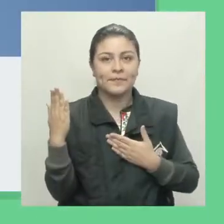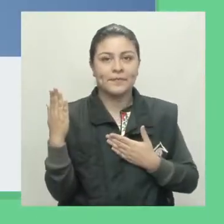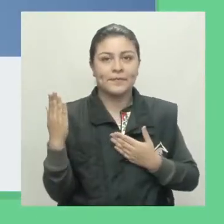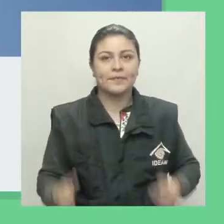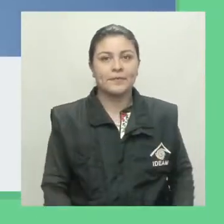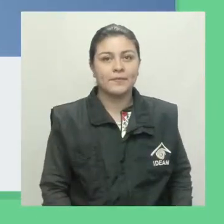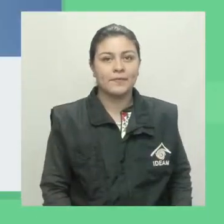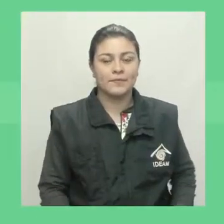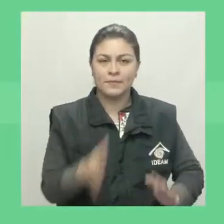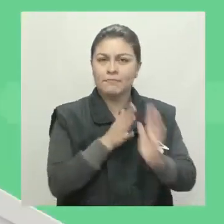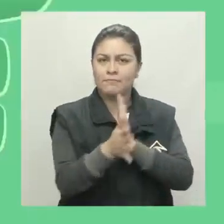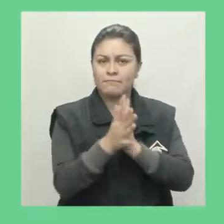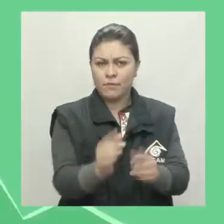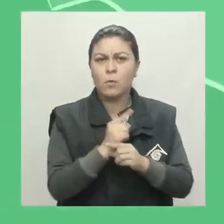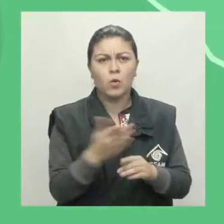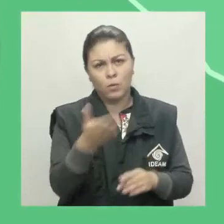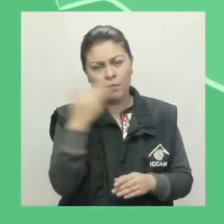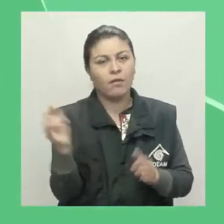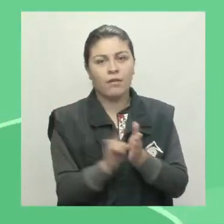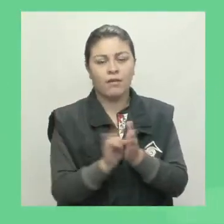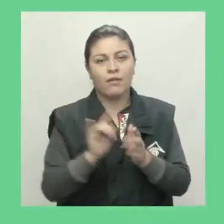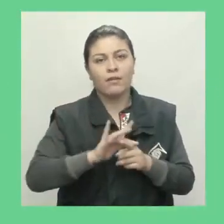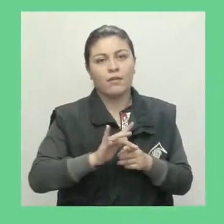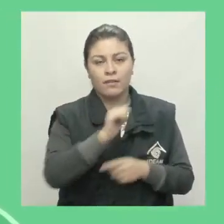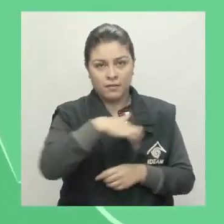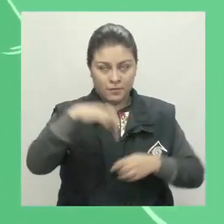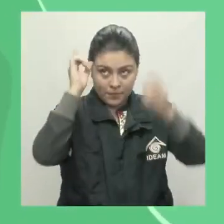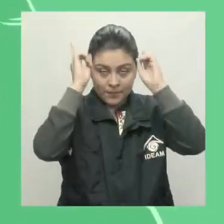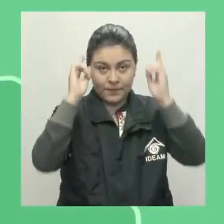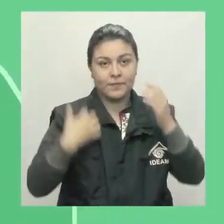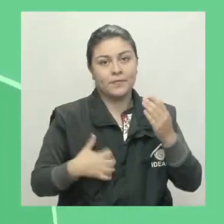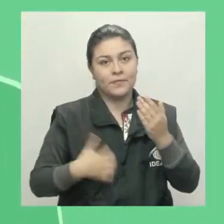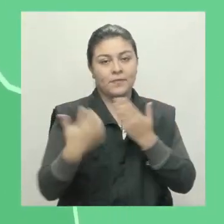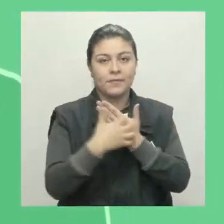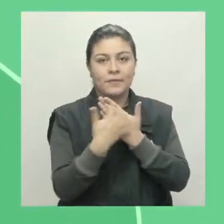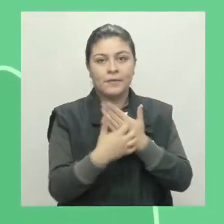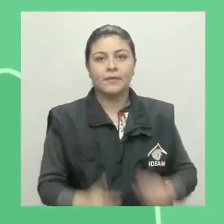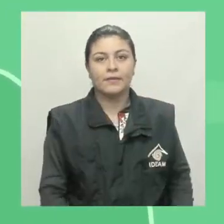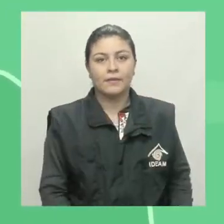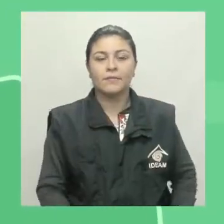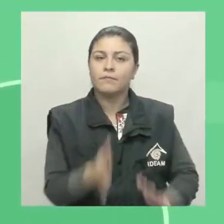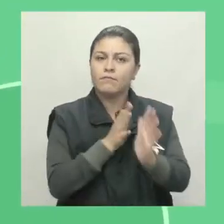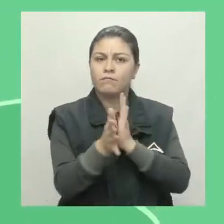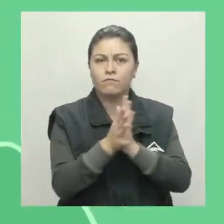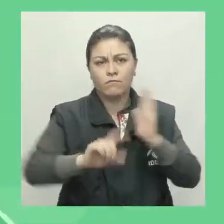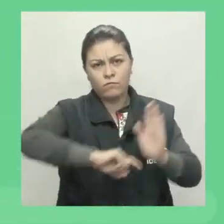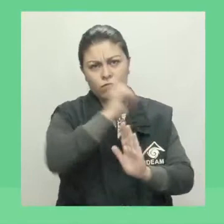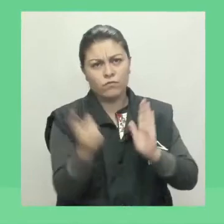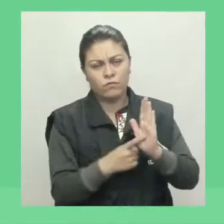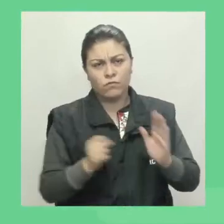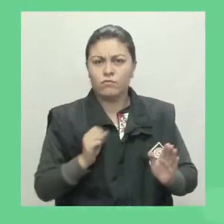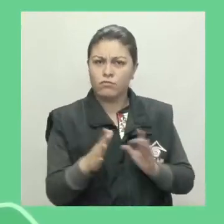www.idean.gov.co. Y para estar informado al instante, descarga nuestra aplicación Mi Pronóstico desde Google Play o App Store. Información en tiempo